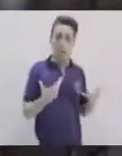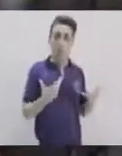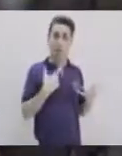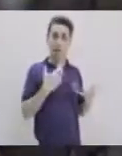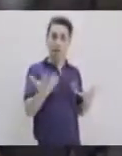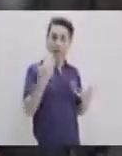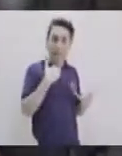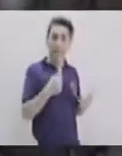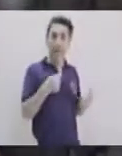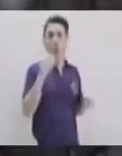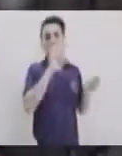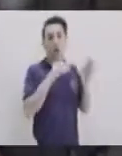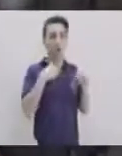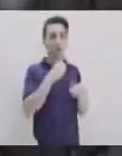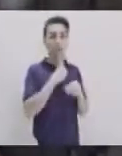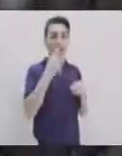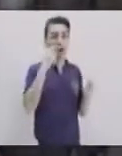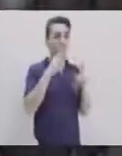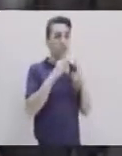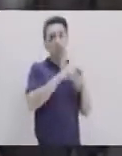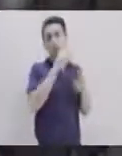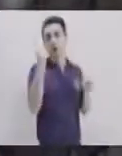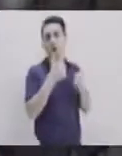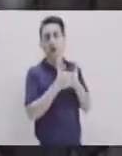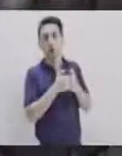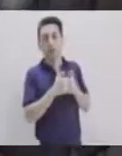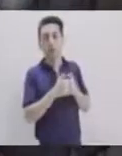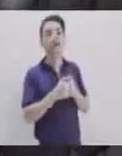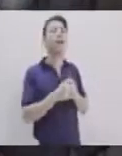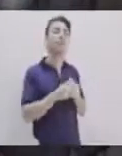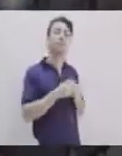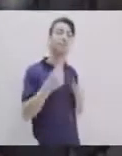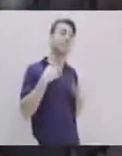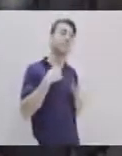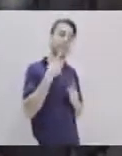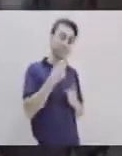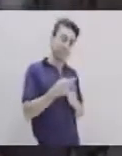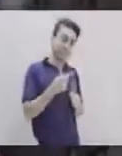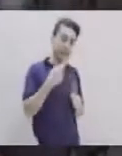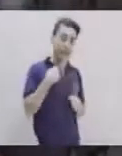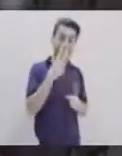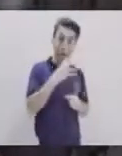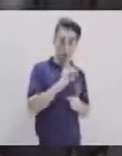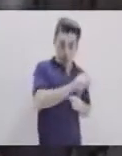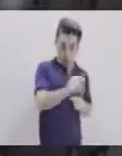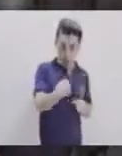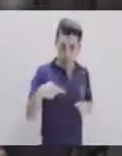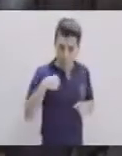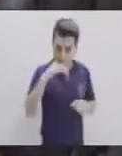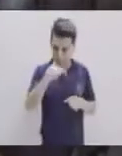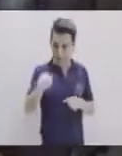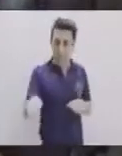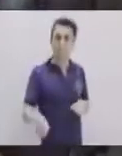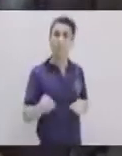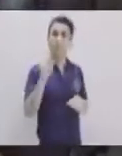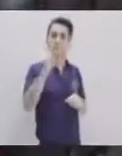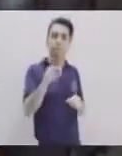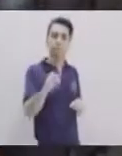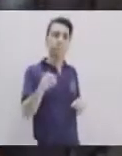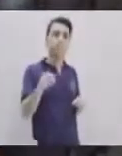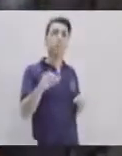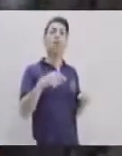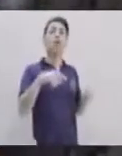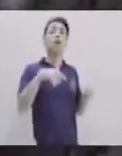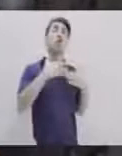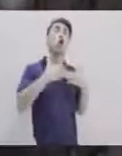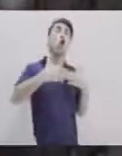recupero y cómo conozco a otra persona? ¿Verdad? Pero yo siempre les digo esto a mis hijos y es, no todo es